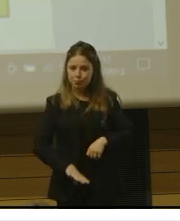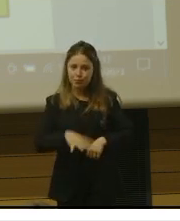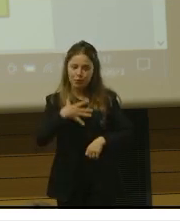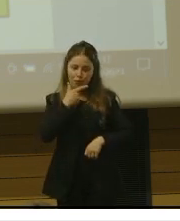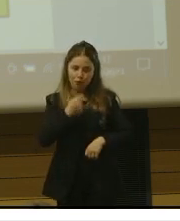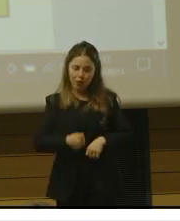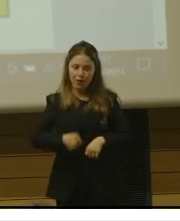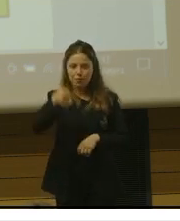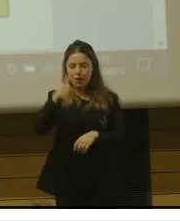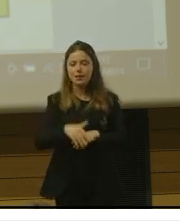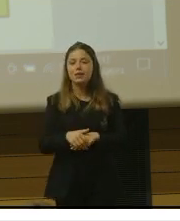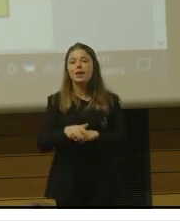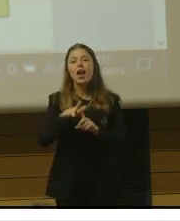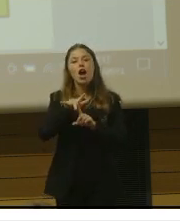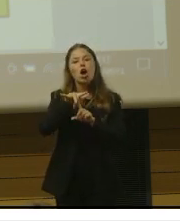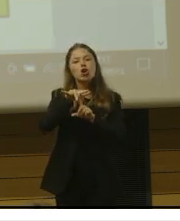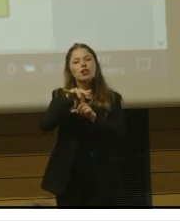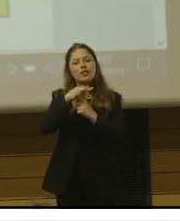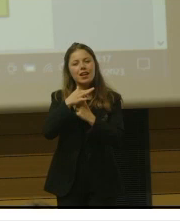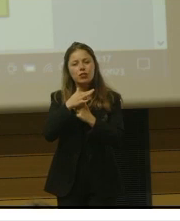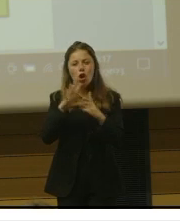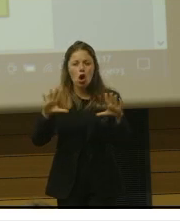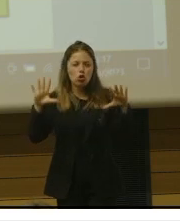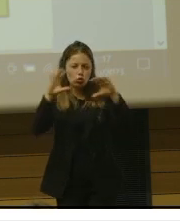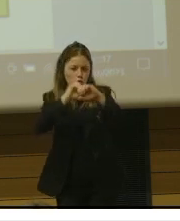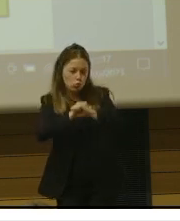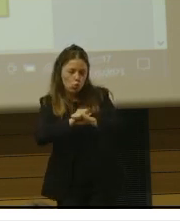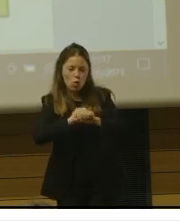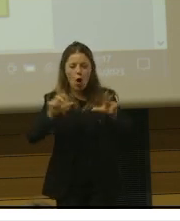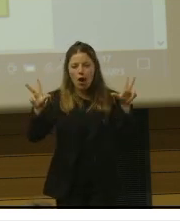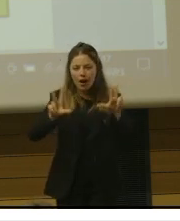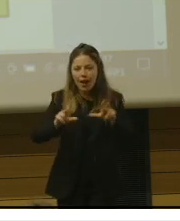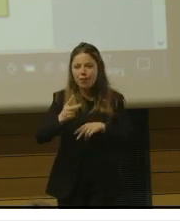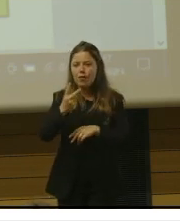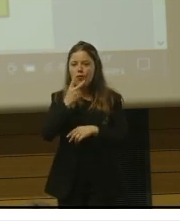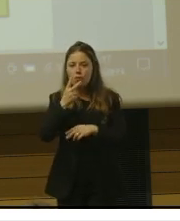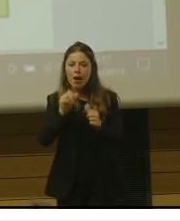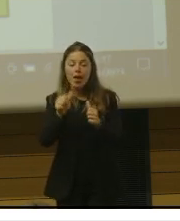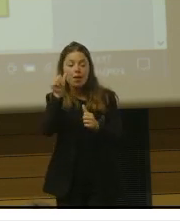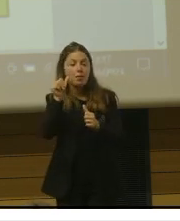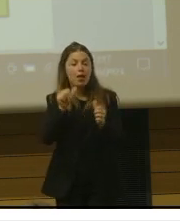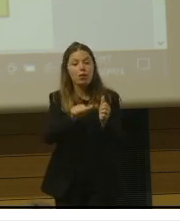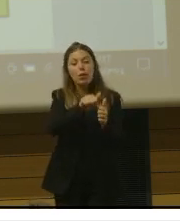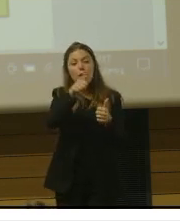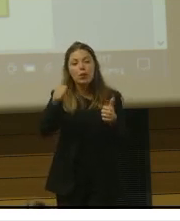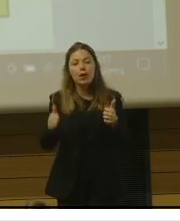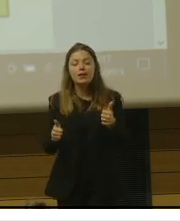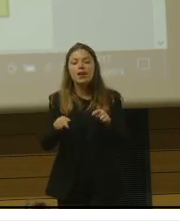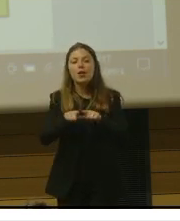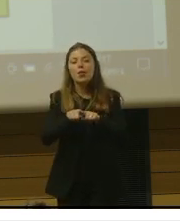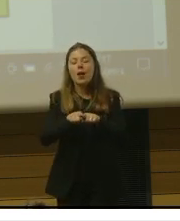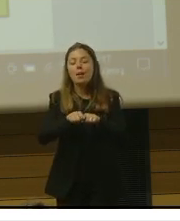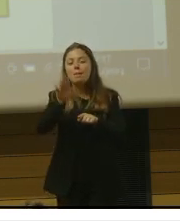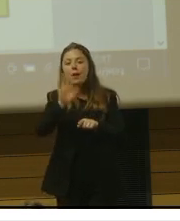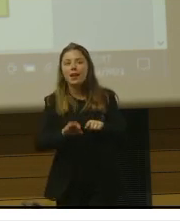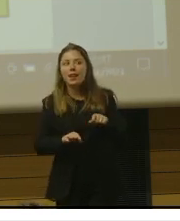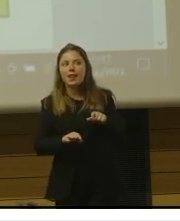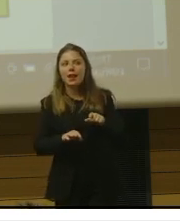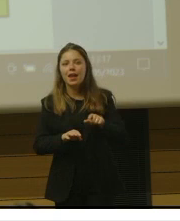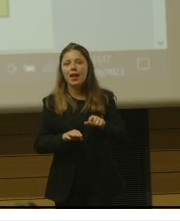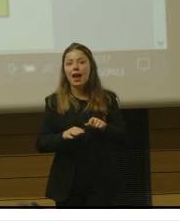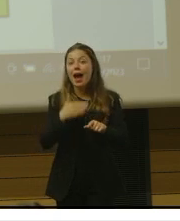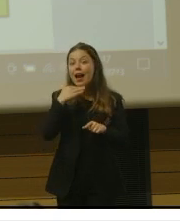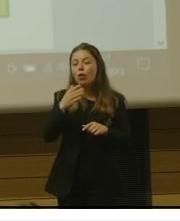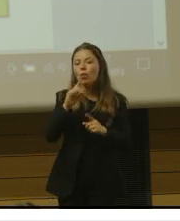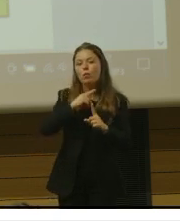Dentro de este contexto, ¿no? tan sombrío parece, ¿no? De la gravedad que tiene fumar durante el embarazo, tenemos ahí un punto de luz, ¿no? Que es que lo